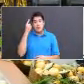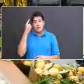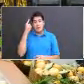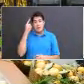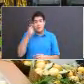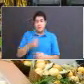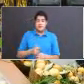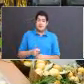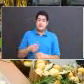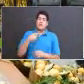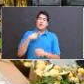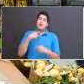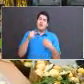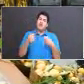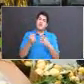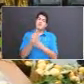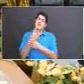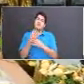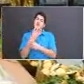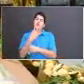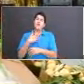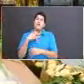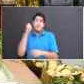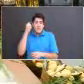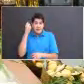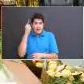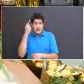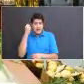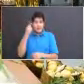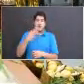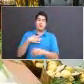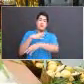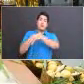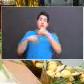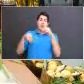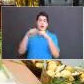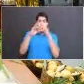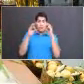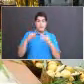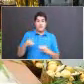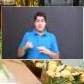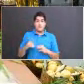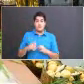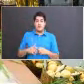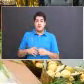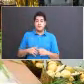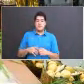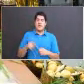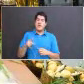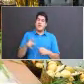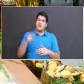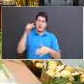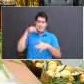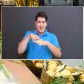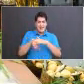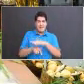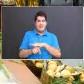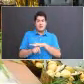Entonces yo voy renovando mi entendimiento y voy siendo transformado. Pero eso va sucediendo en lo de adentro.